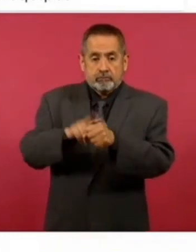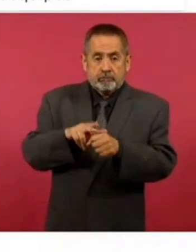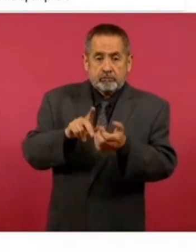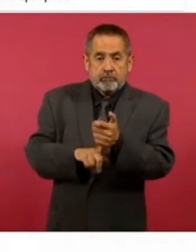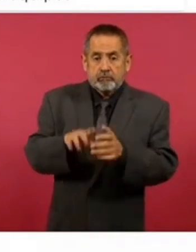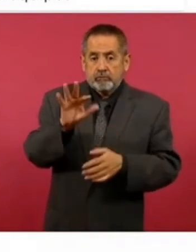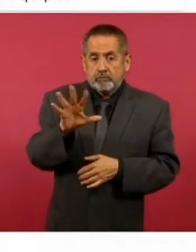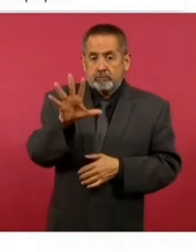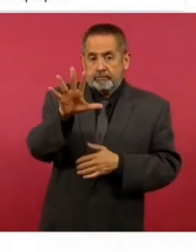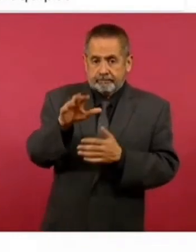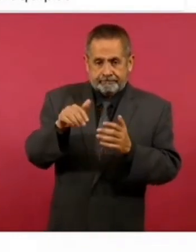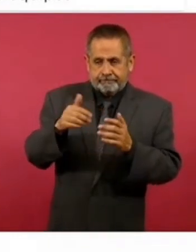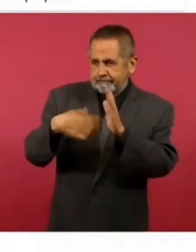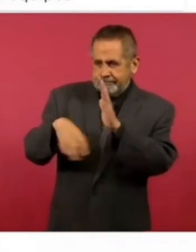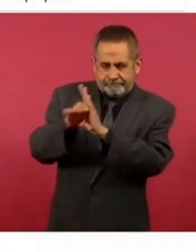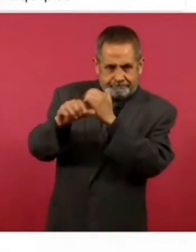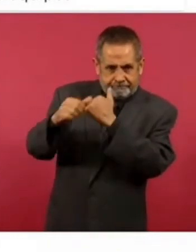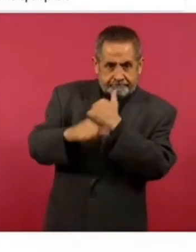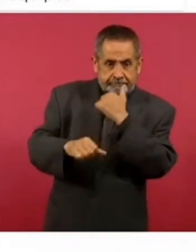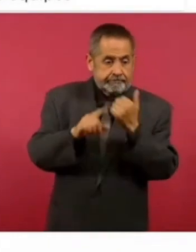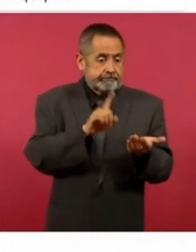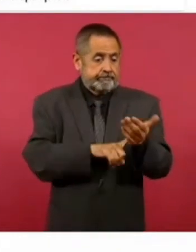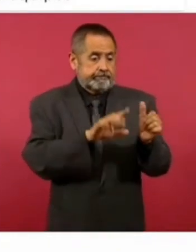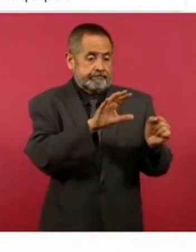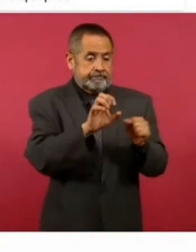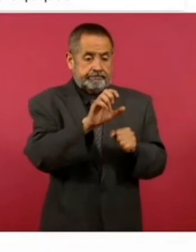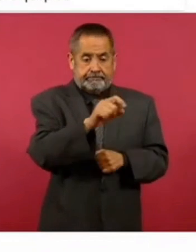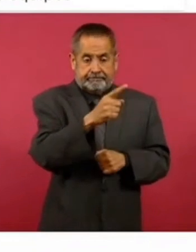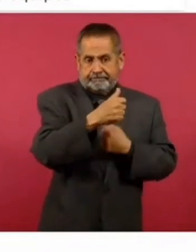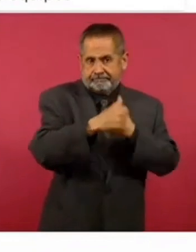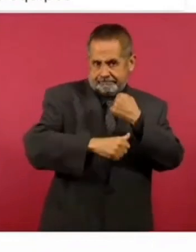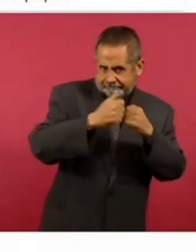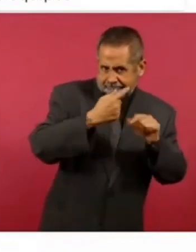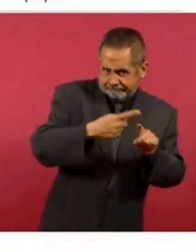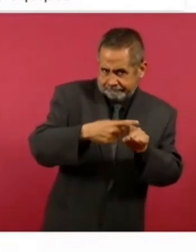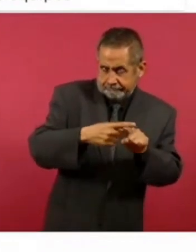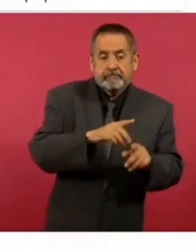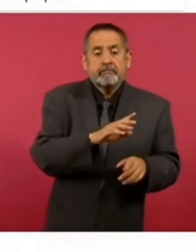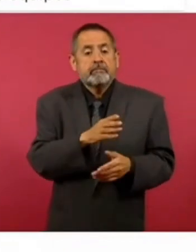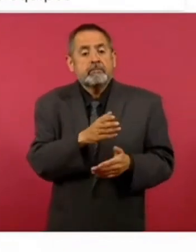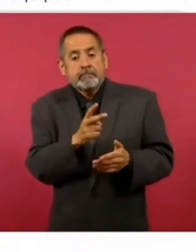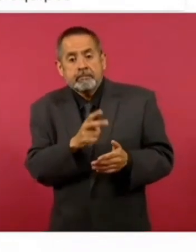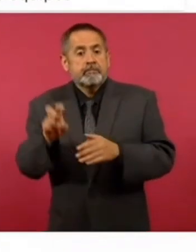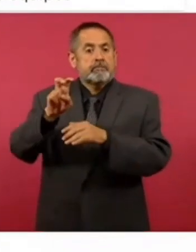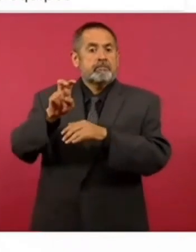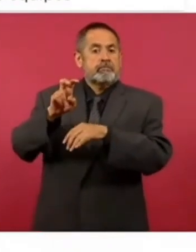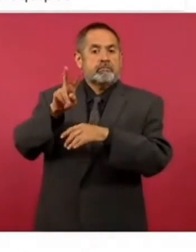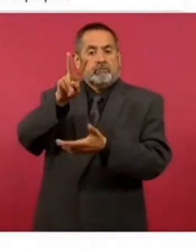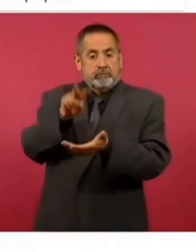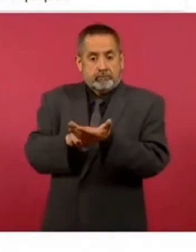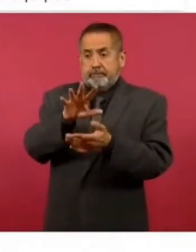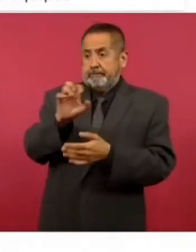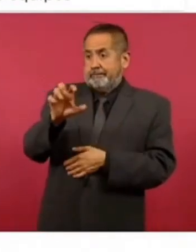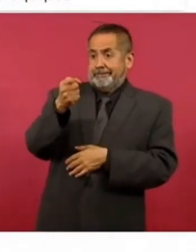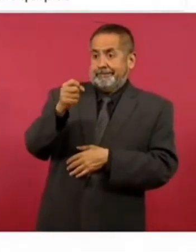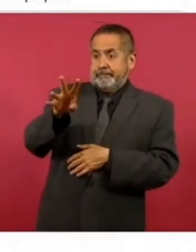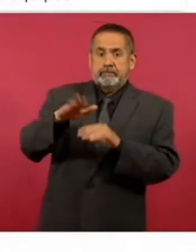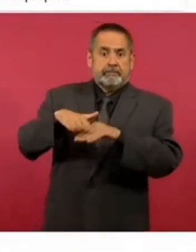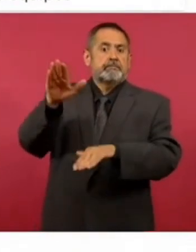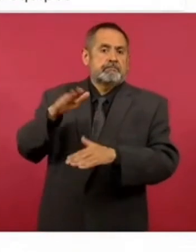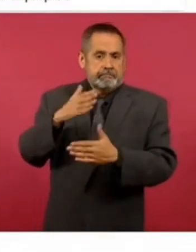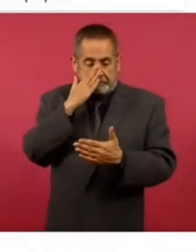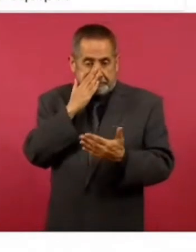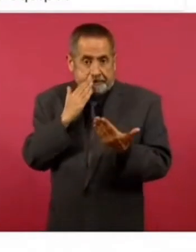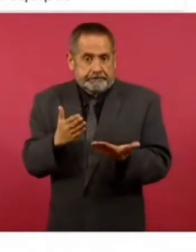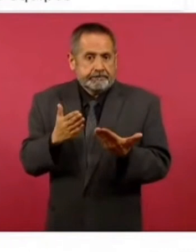Antes se realizaban 1.620 cirugías, hoy al primer trimestre de 2023 se realizaron 2.569 cirugías.